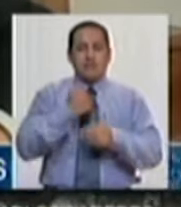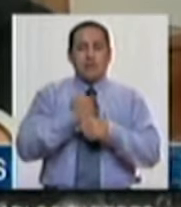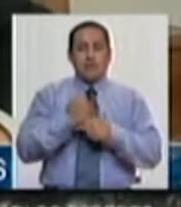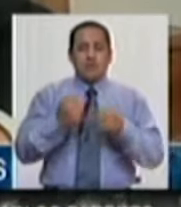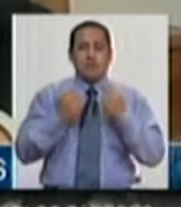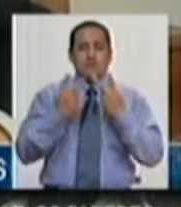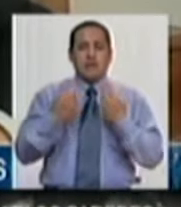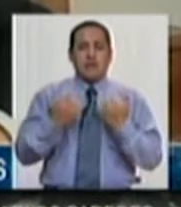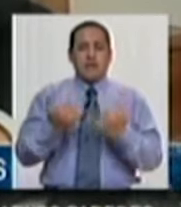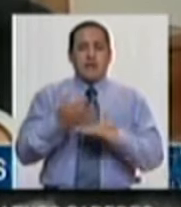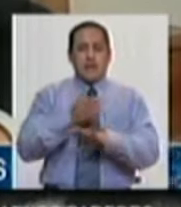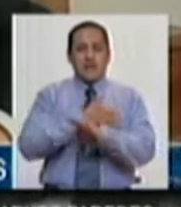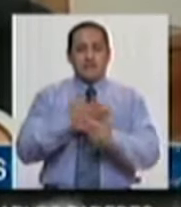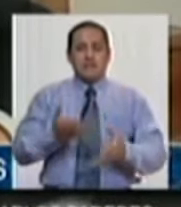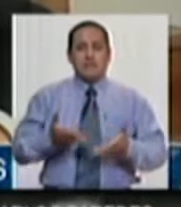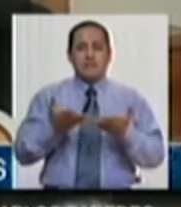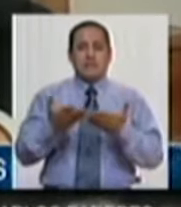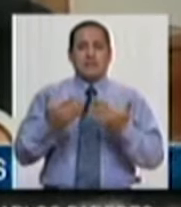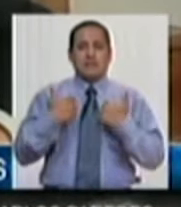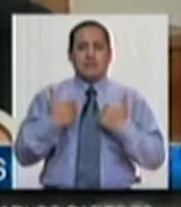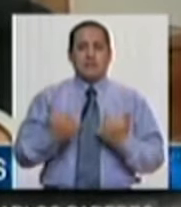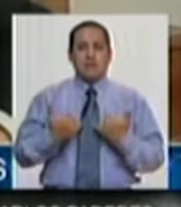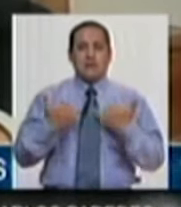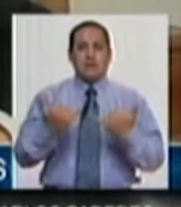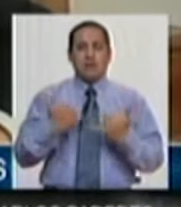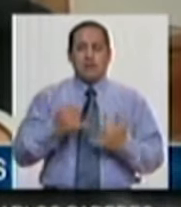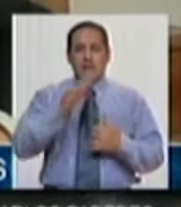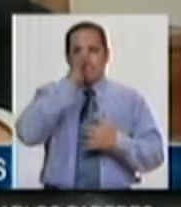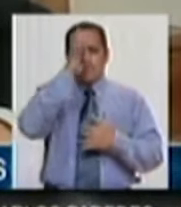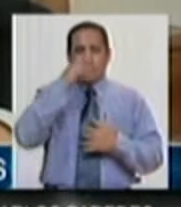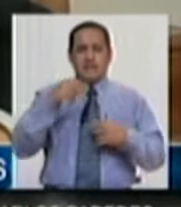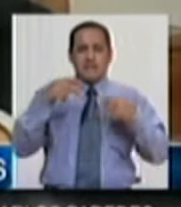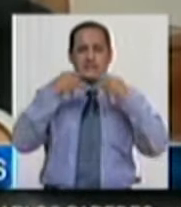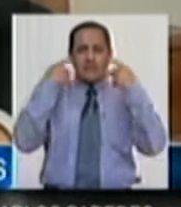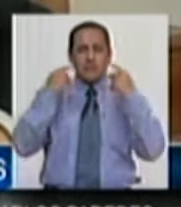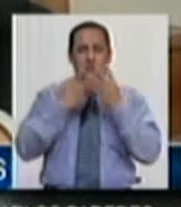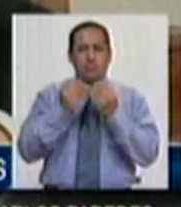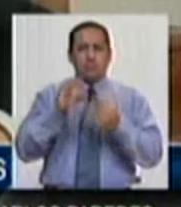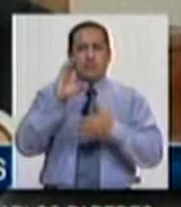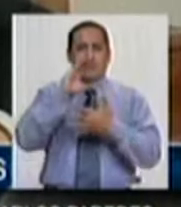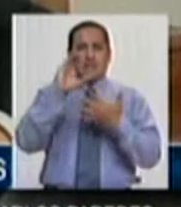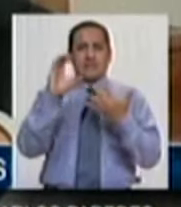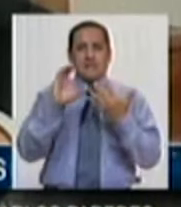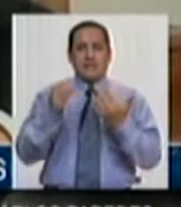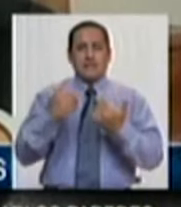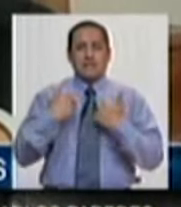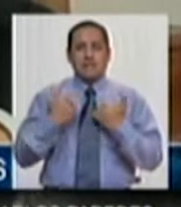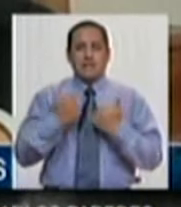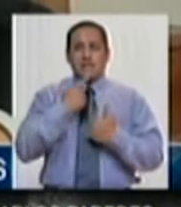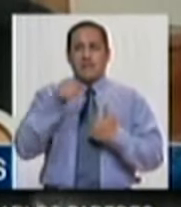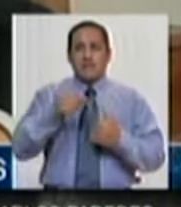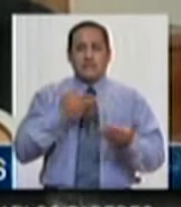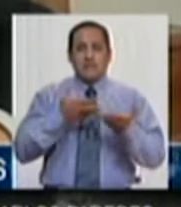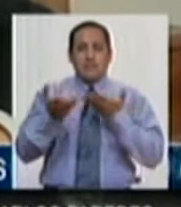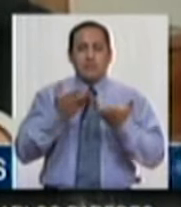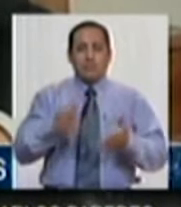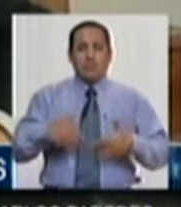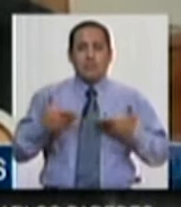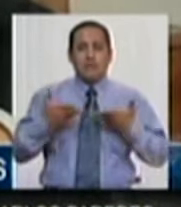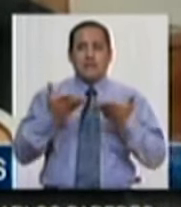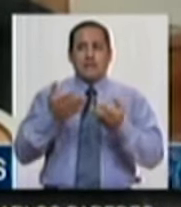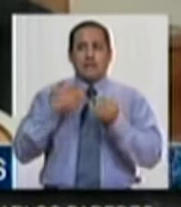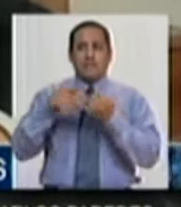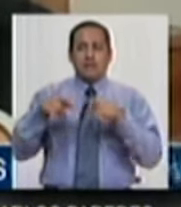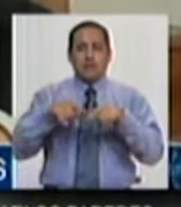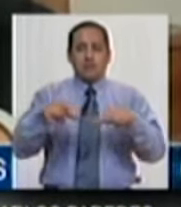que impone tener la sierra, la selva, ¿no?, con las características que tienen, es que estos servicios puedan llegar a esas